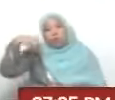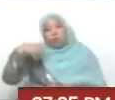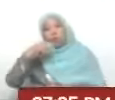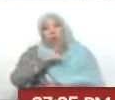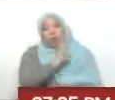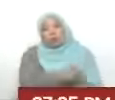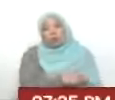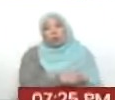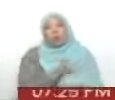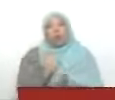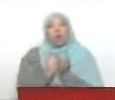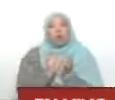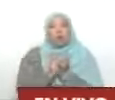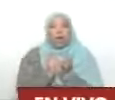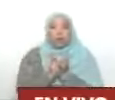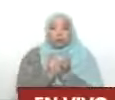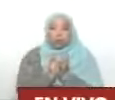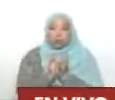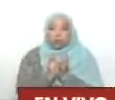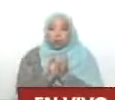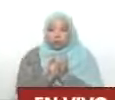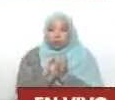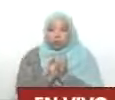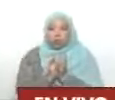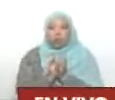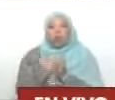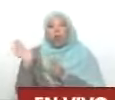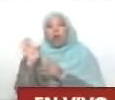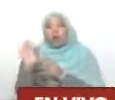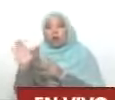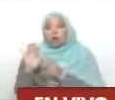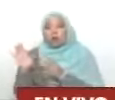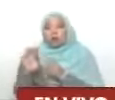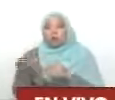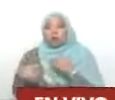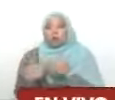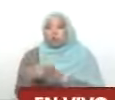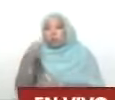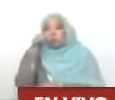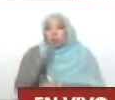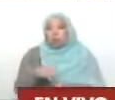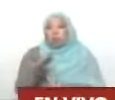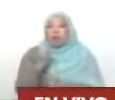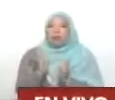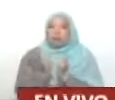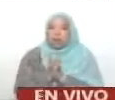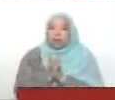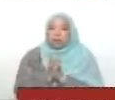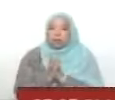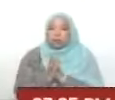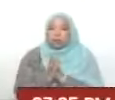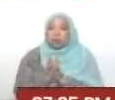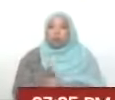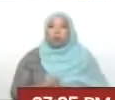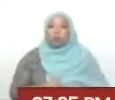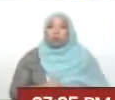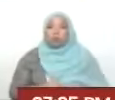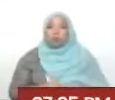energía, una cosa hermosa, como caracteriza a nuestro santo, el San José Gregorio